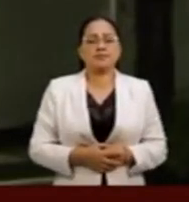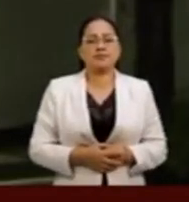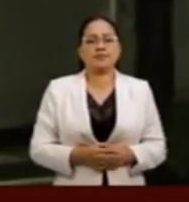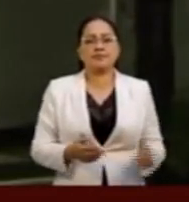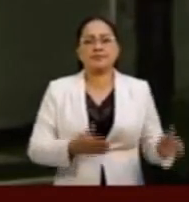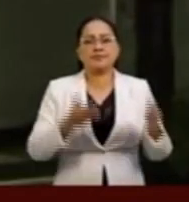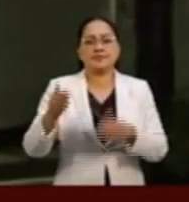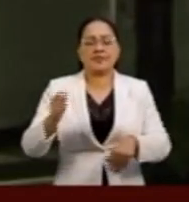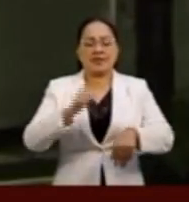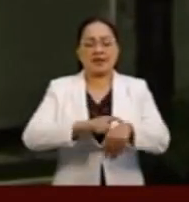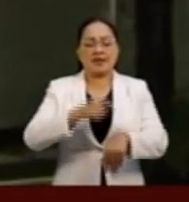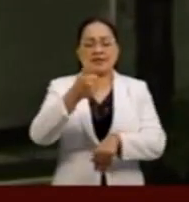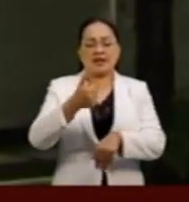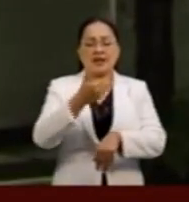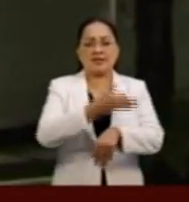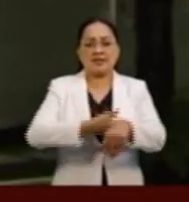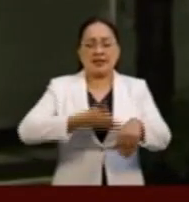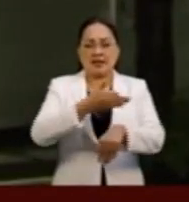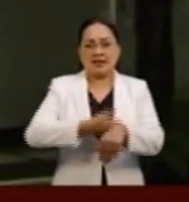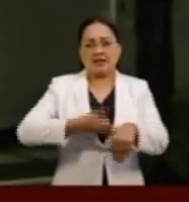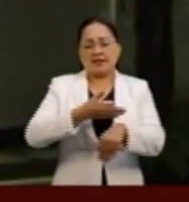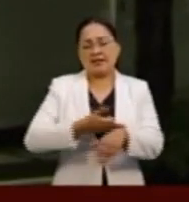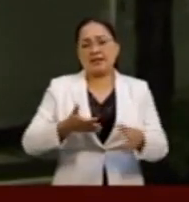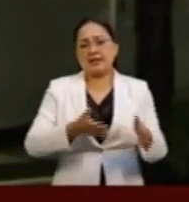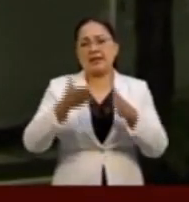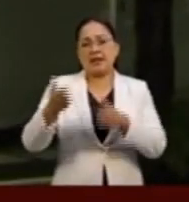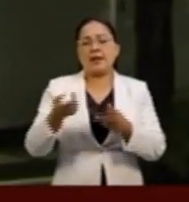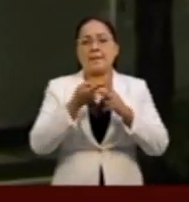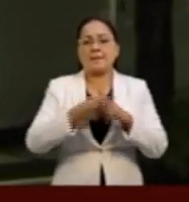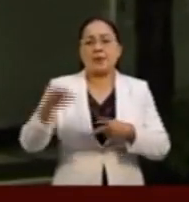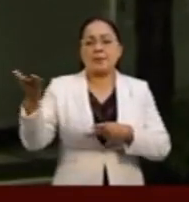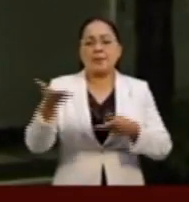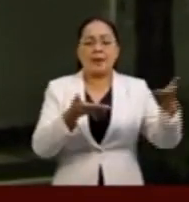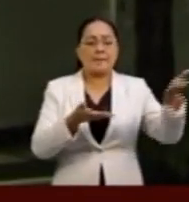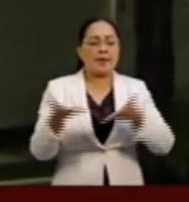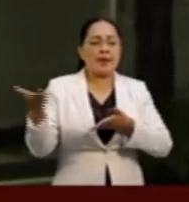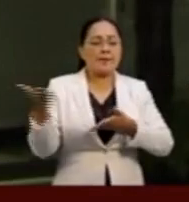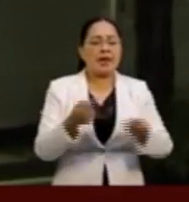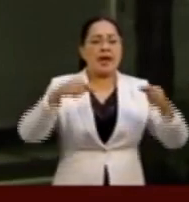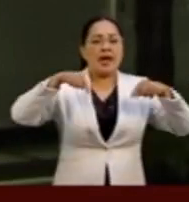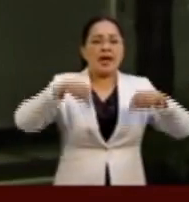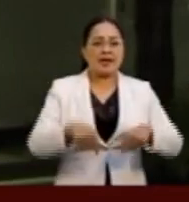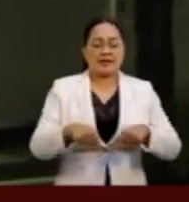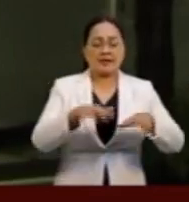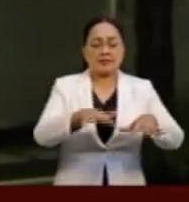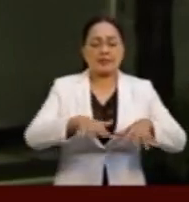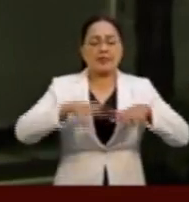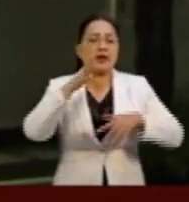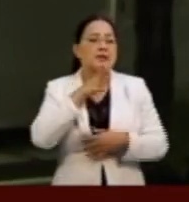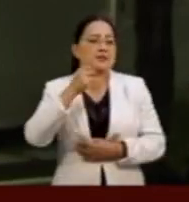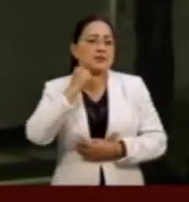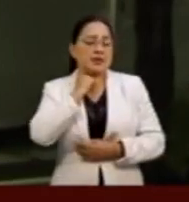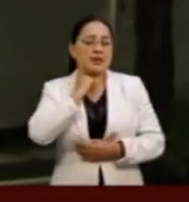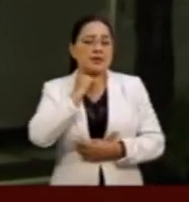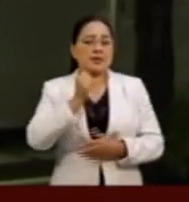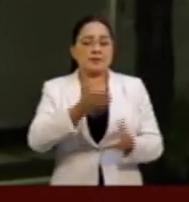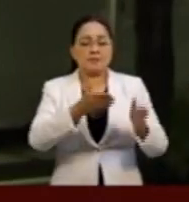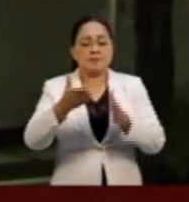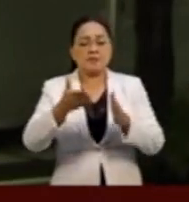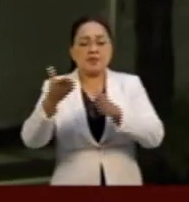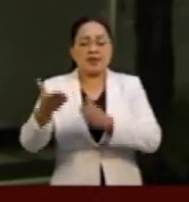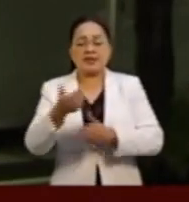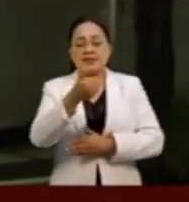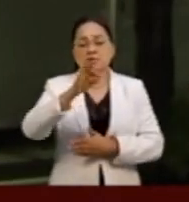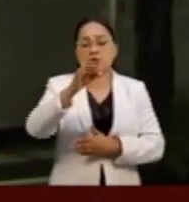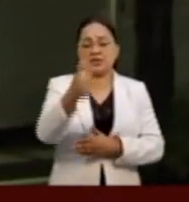Pasadas las 6 de la tarde fue que comenzaron a llegar las y los senadores al pleno a pasar lista y no fue sino hasta después de las